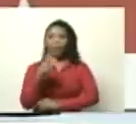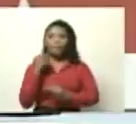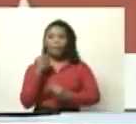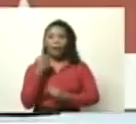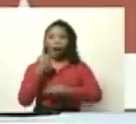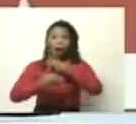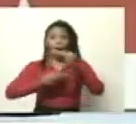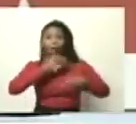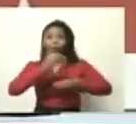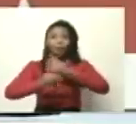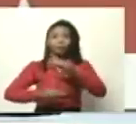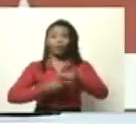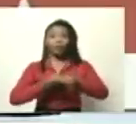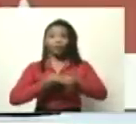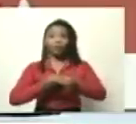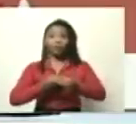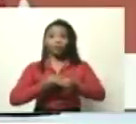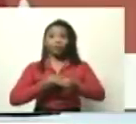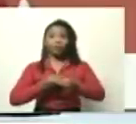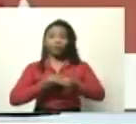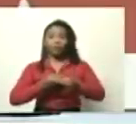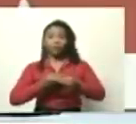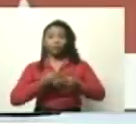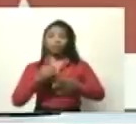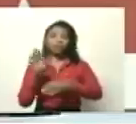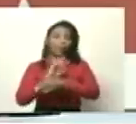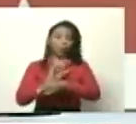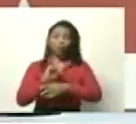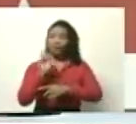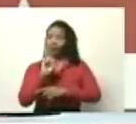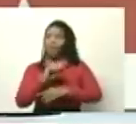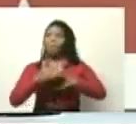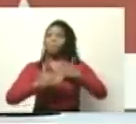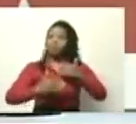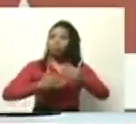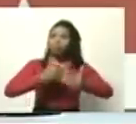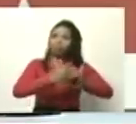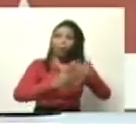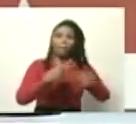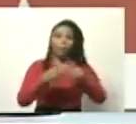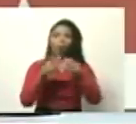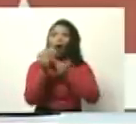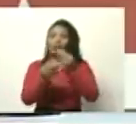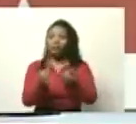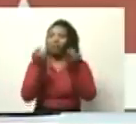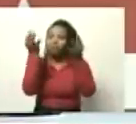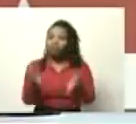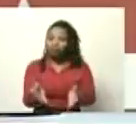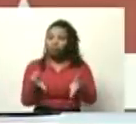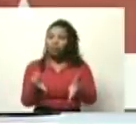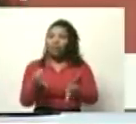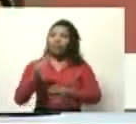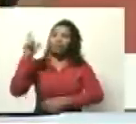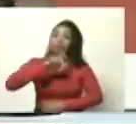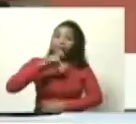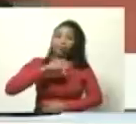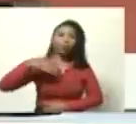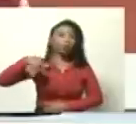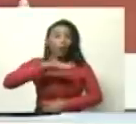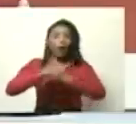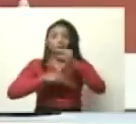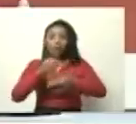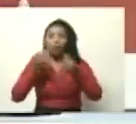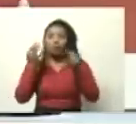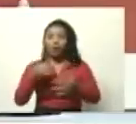comernos un trecho, no, poco a poco, pero hacerlo bien. Es necesario hacerlo bien de cara